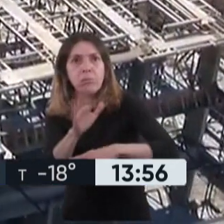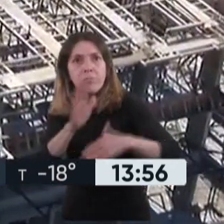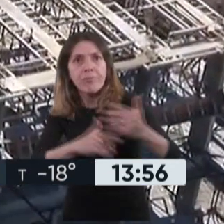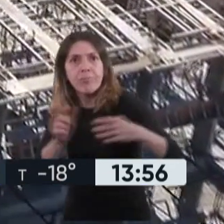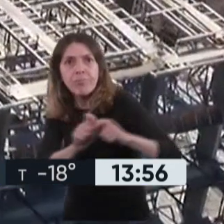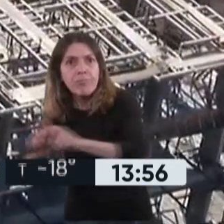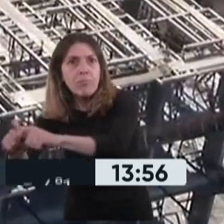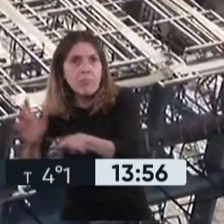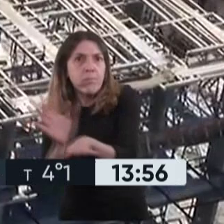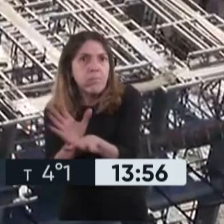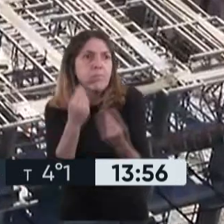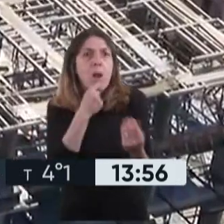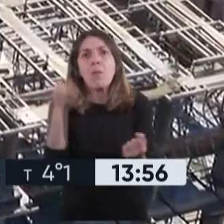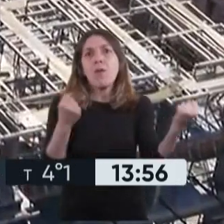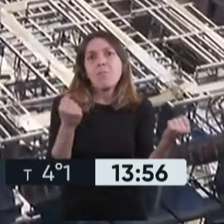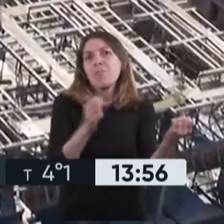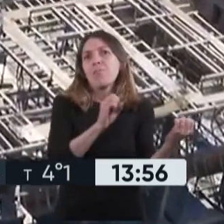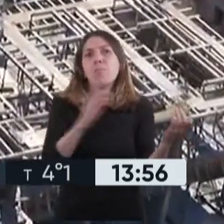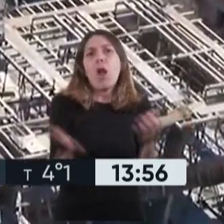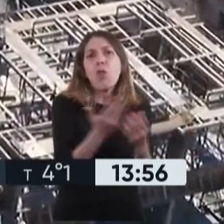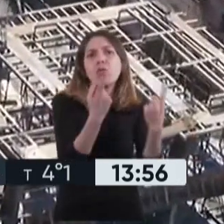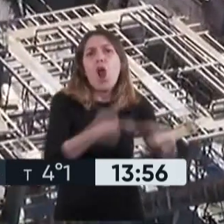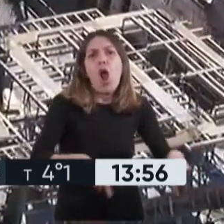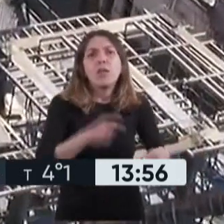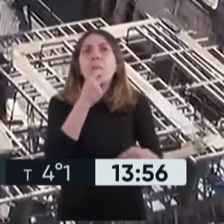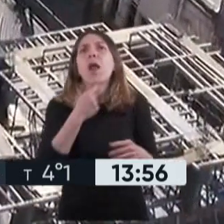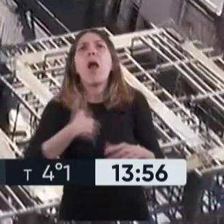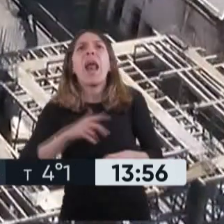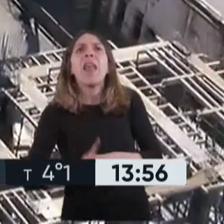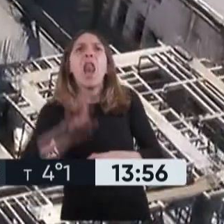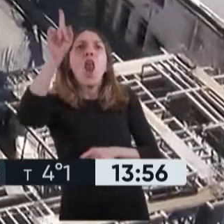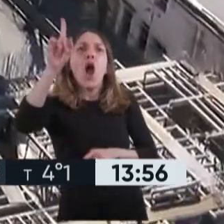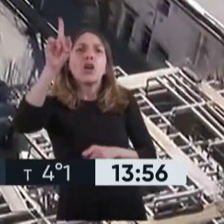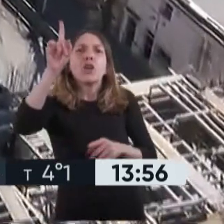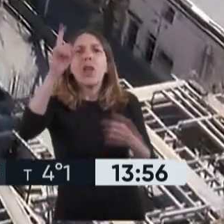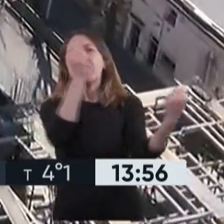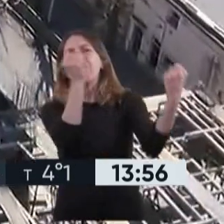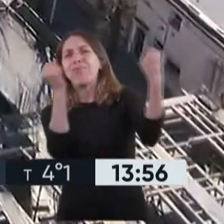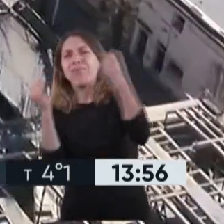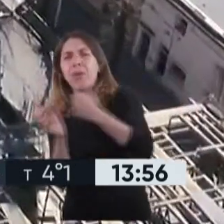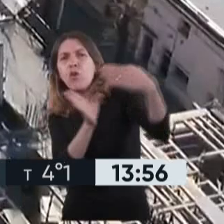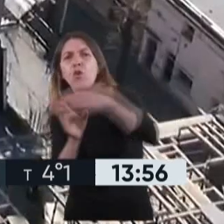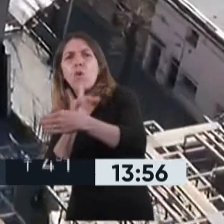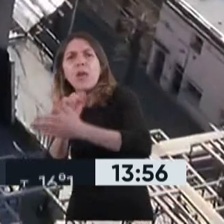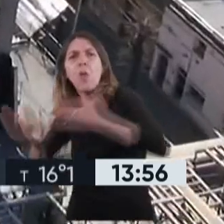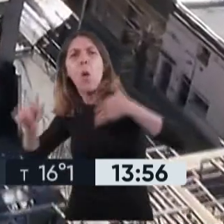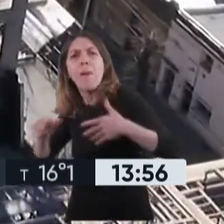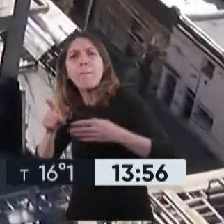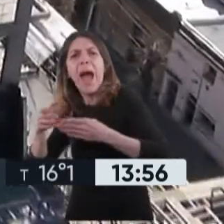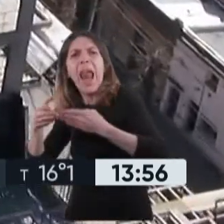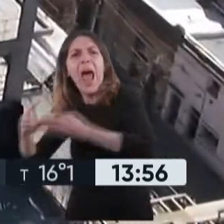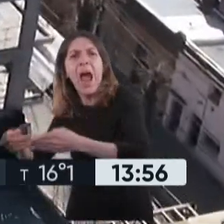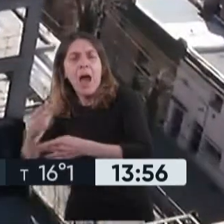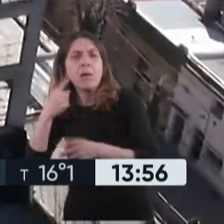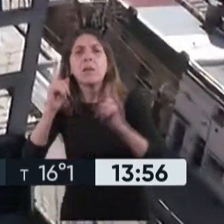al llevar la carga la producción del norte a los puertos de ir al pacífico estamos haciendo un